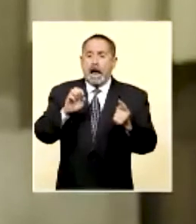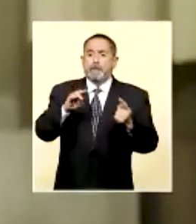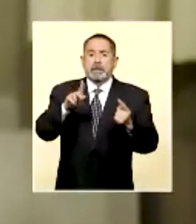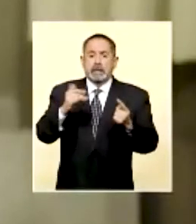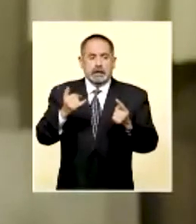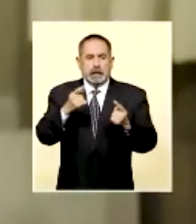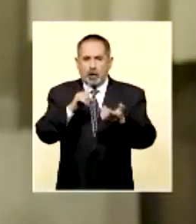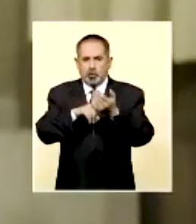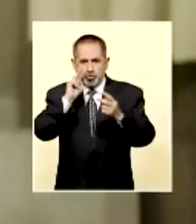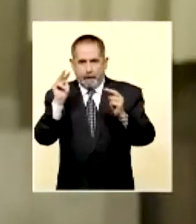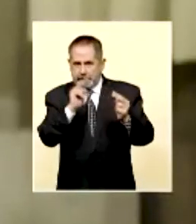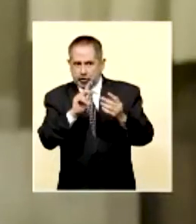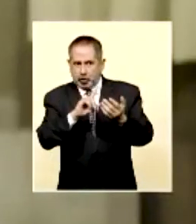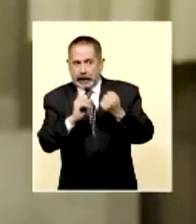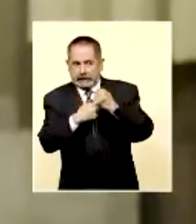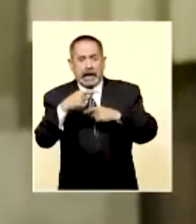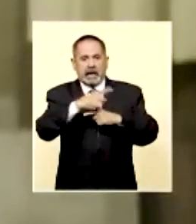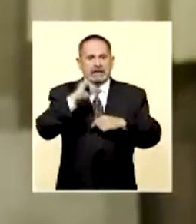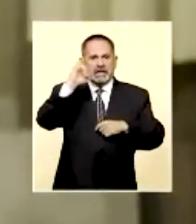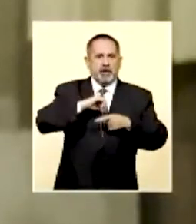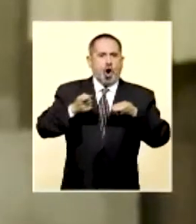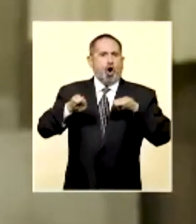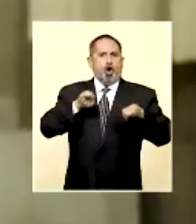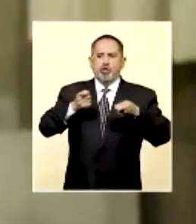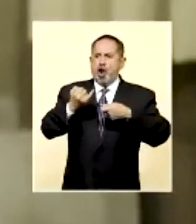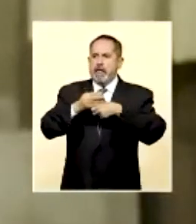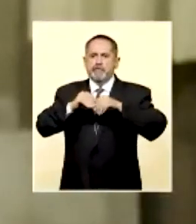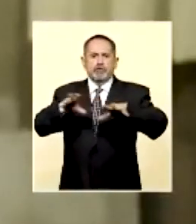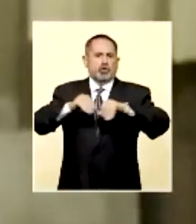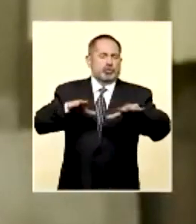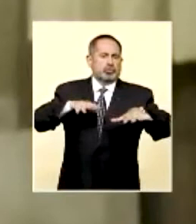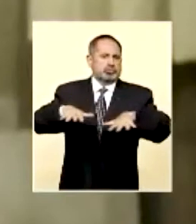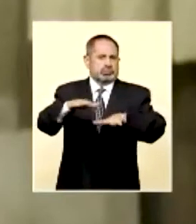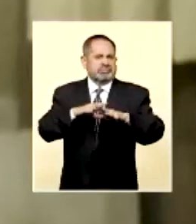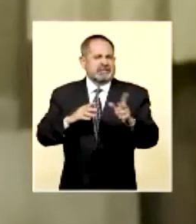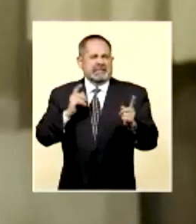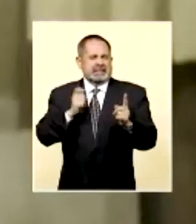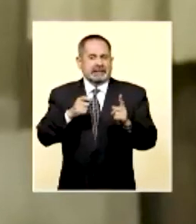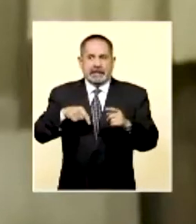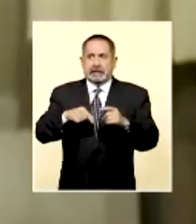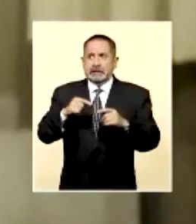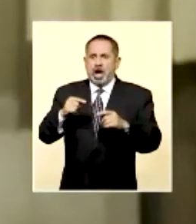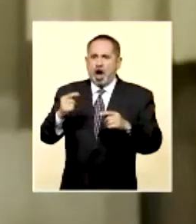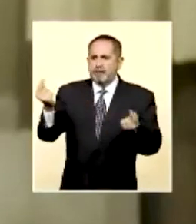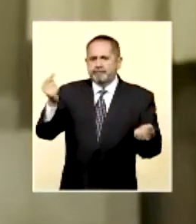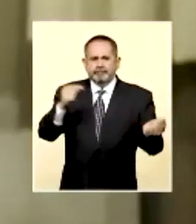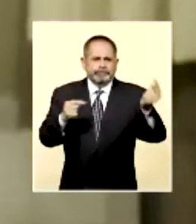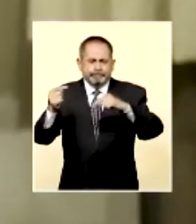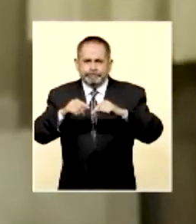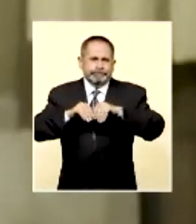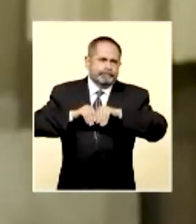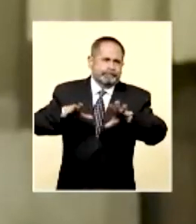ustedes no han visto, pero es la jefe de control de emisión, el control de emisión de este viaje al